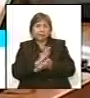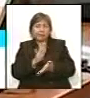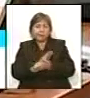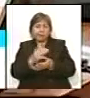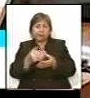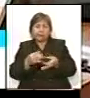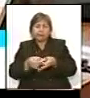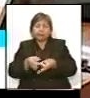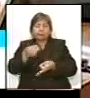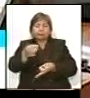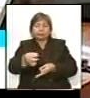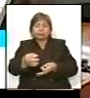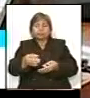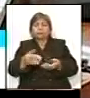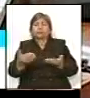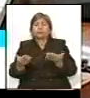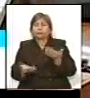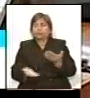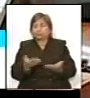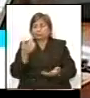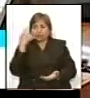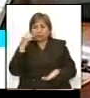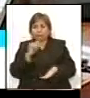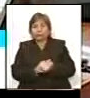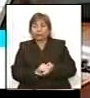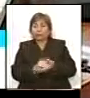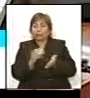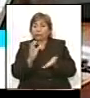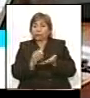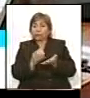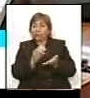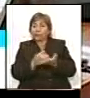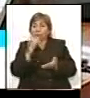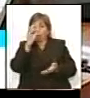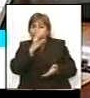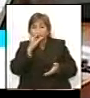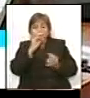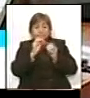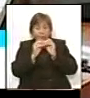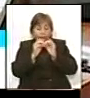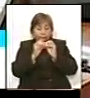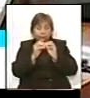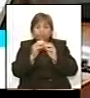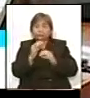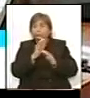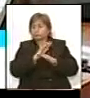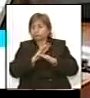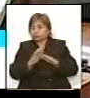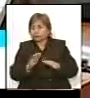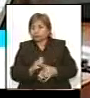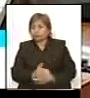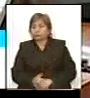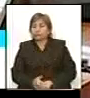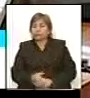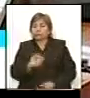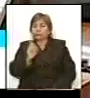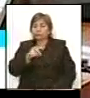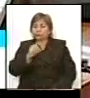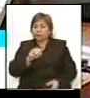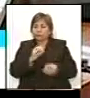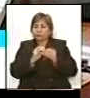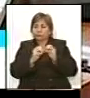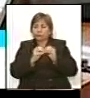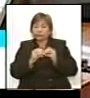trasladado en los términos de referencia para que los contratistas busquen una solución en el caso concreto si hay necesidad de